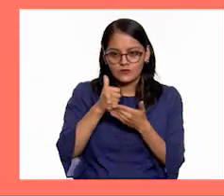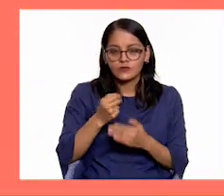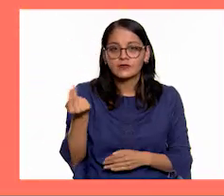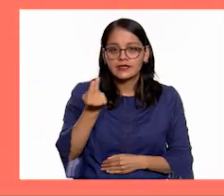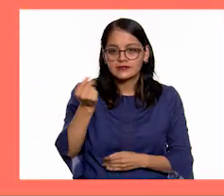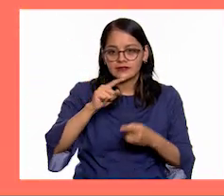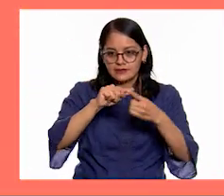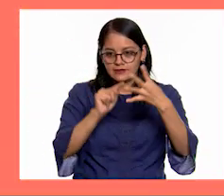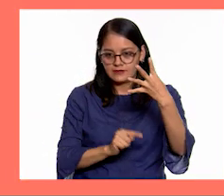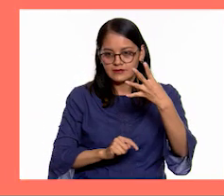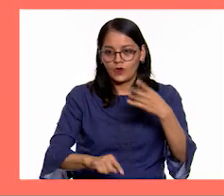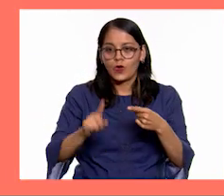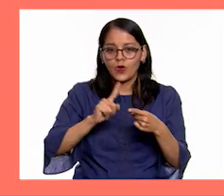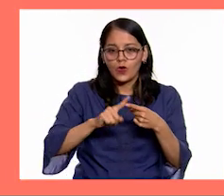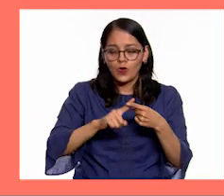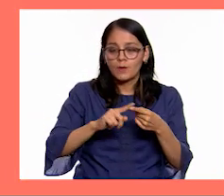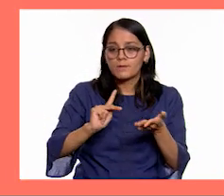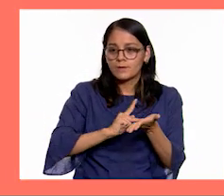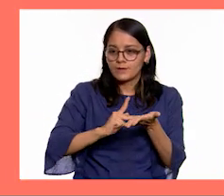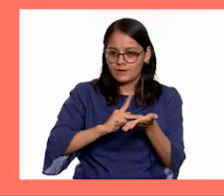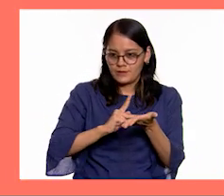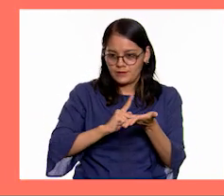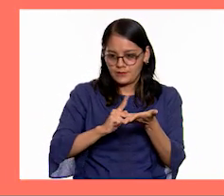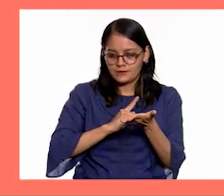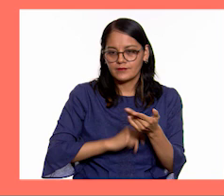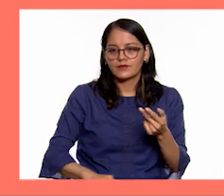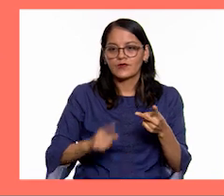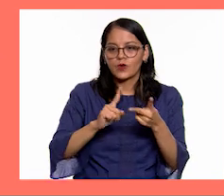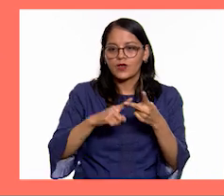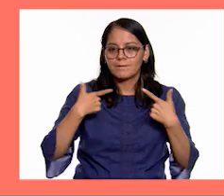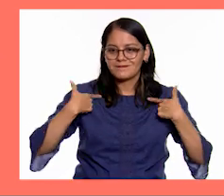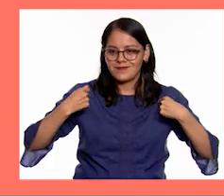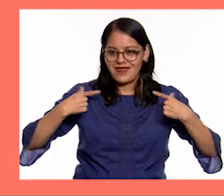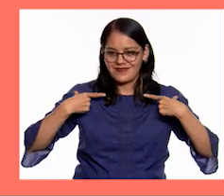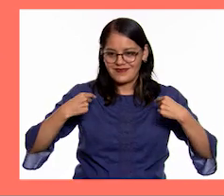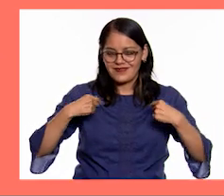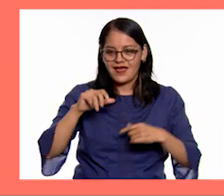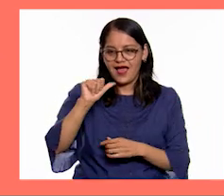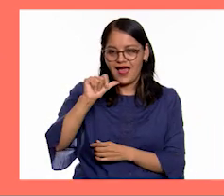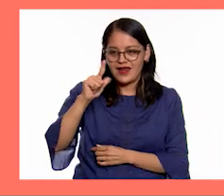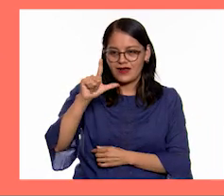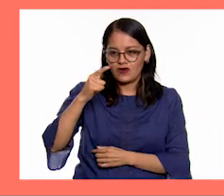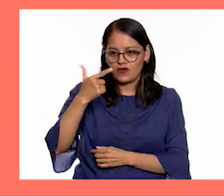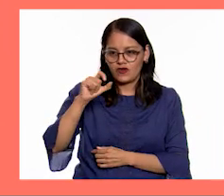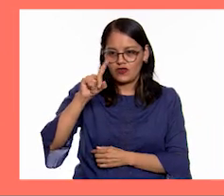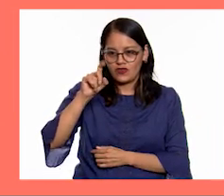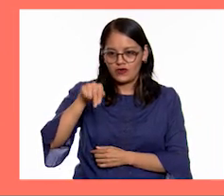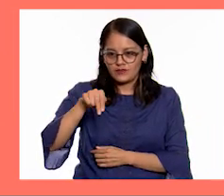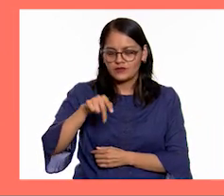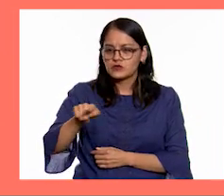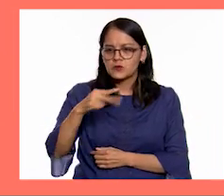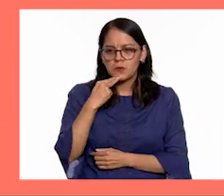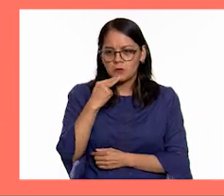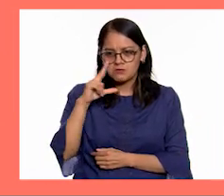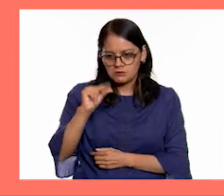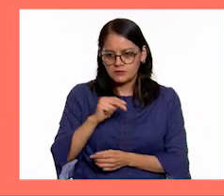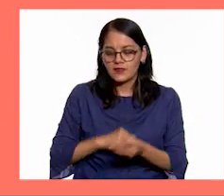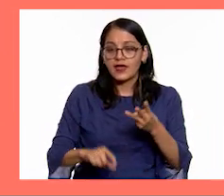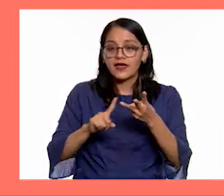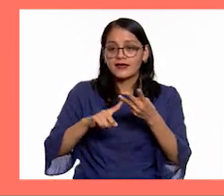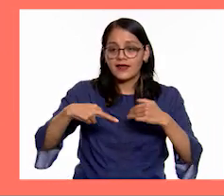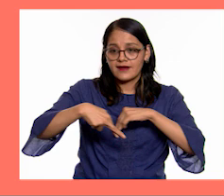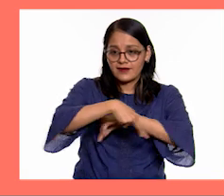Necesitarás un plumón o una pluma, una playera de algodón que ya no uses, una regla